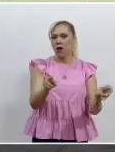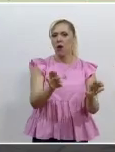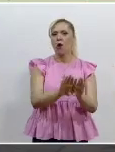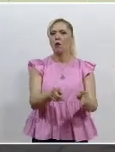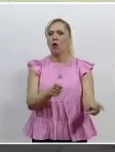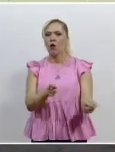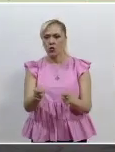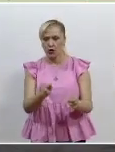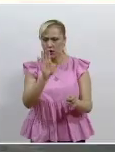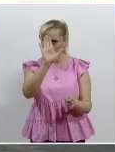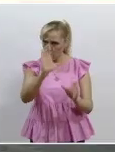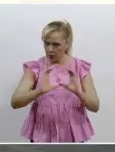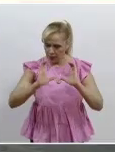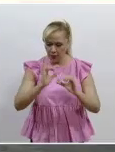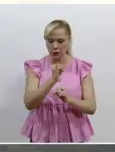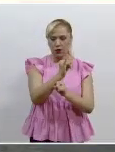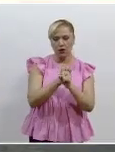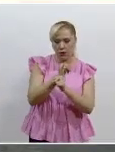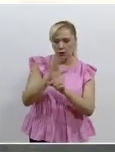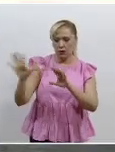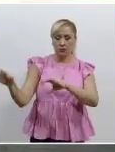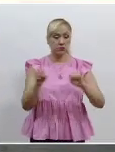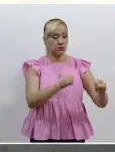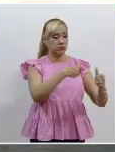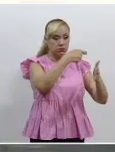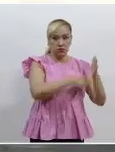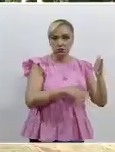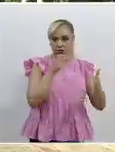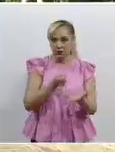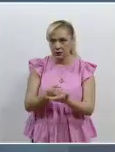de investigación, arraigo e intervención de comunicaciones.